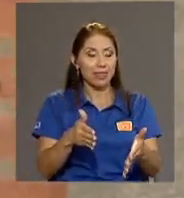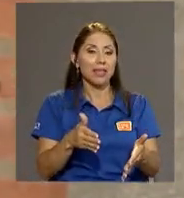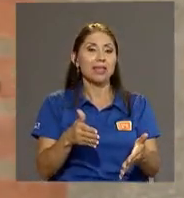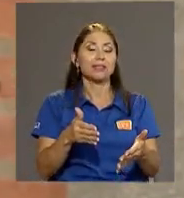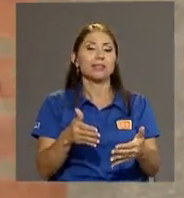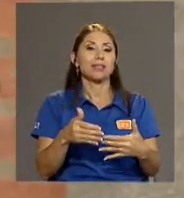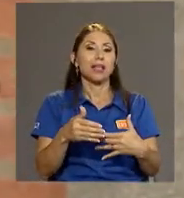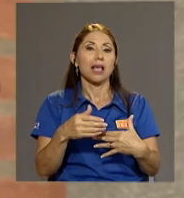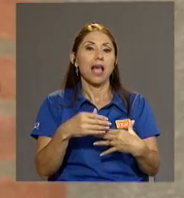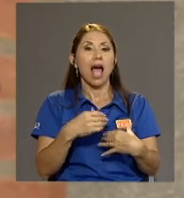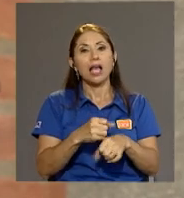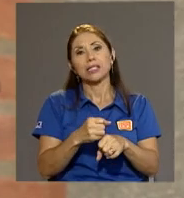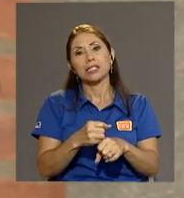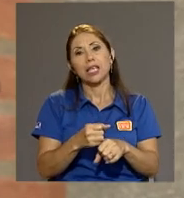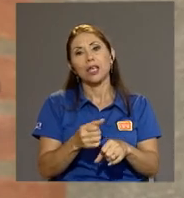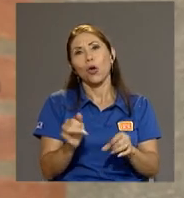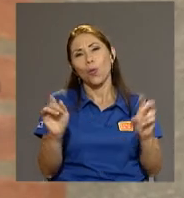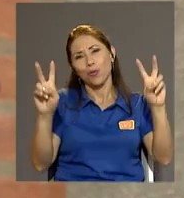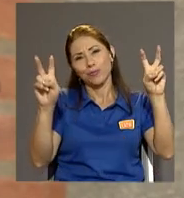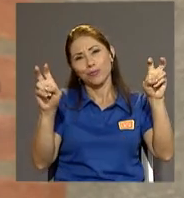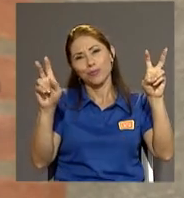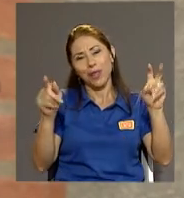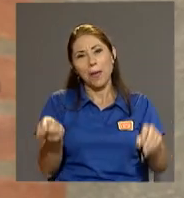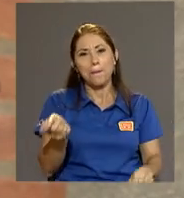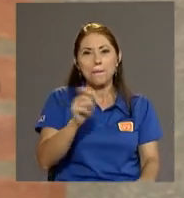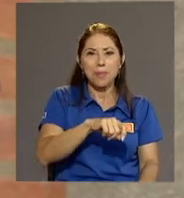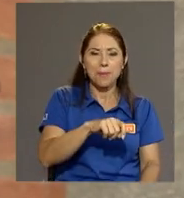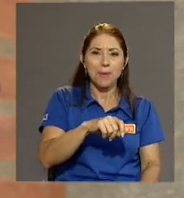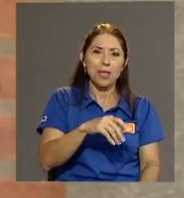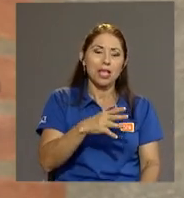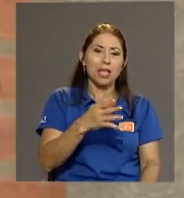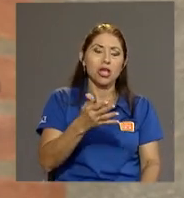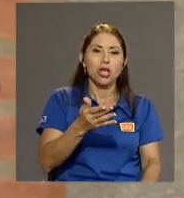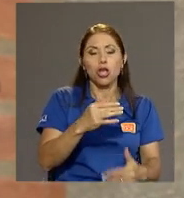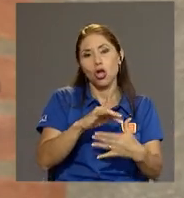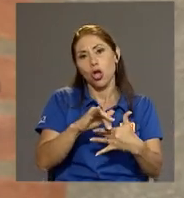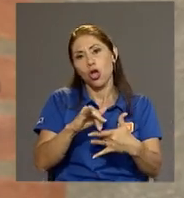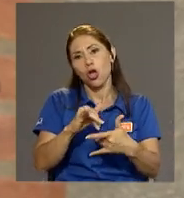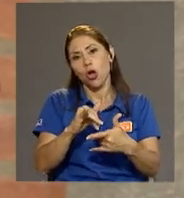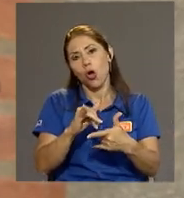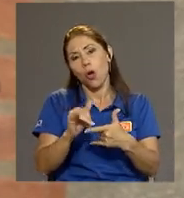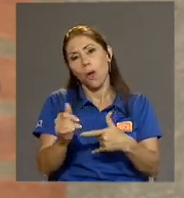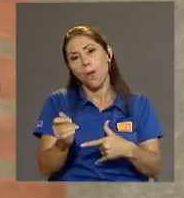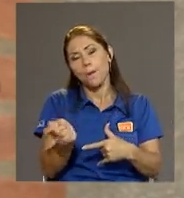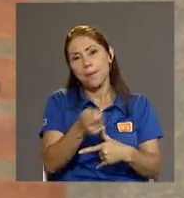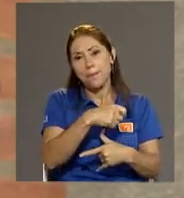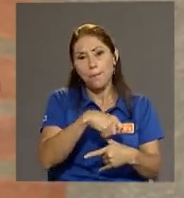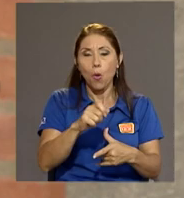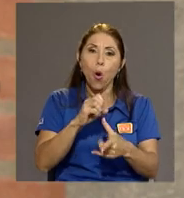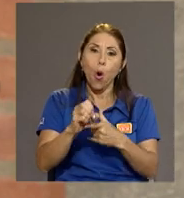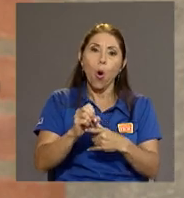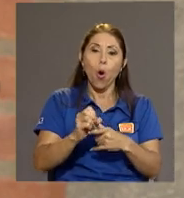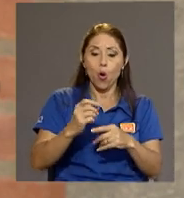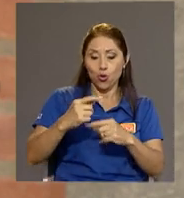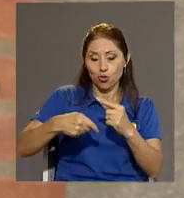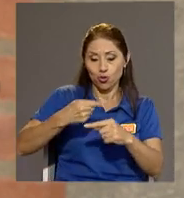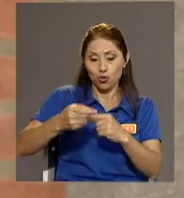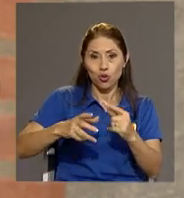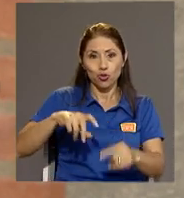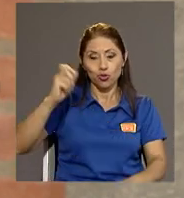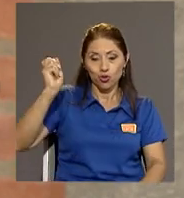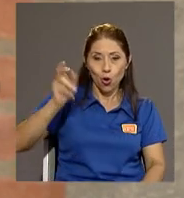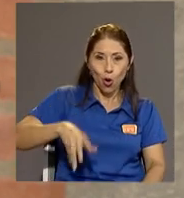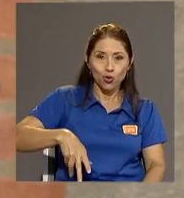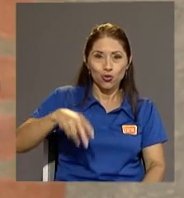poco de ping-pong, o si ustedes quieren, de yo-yo. Yo fui un niño una vez y era muy malo con el yo-yo, por cierto.